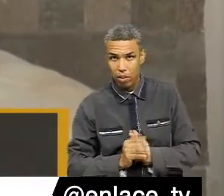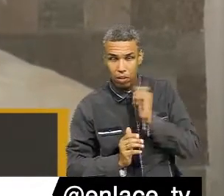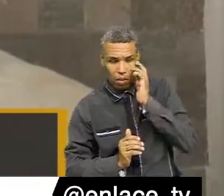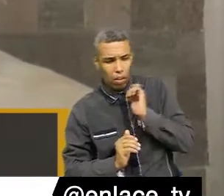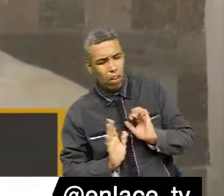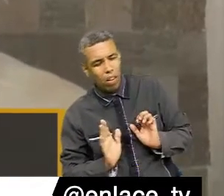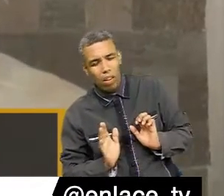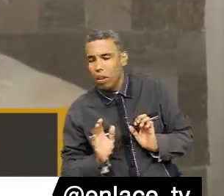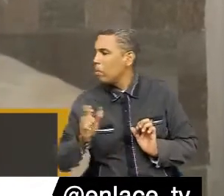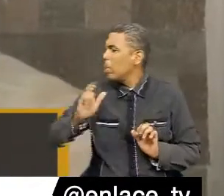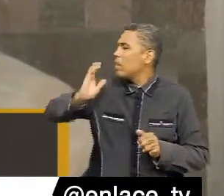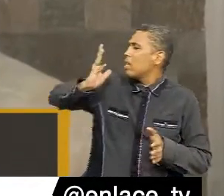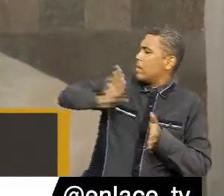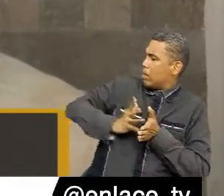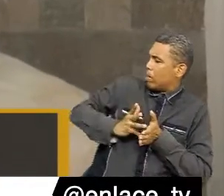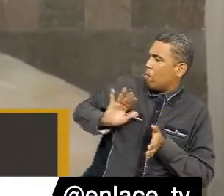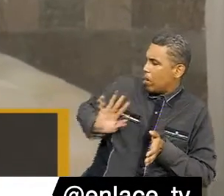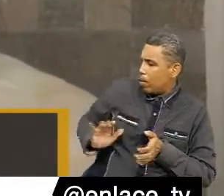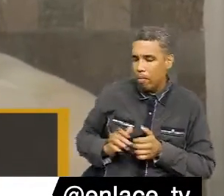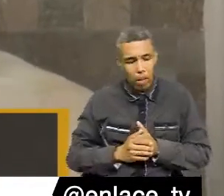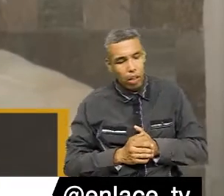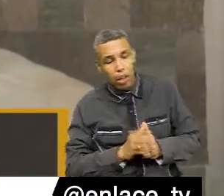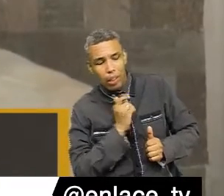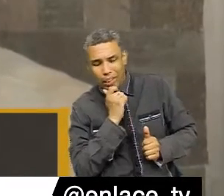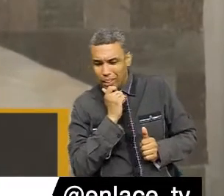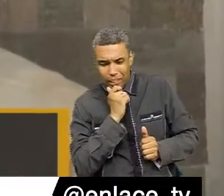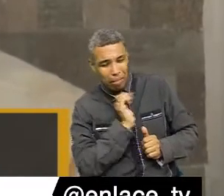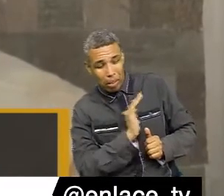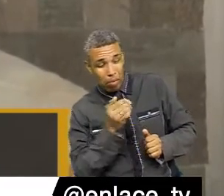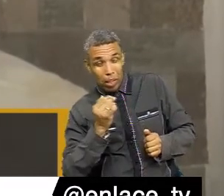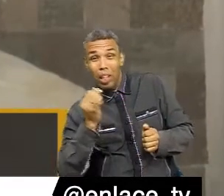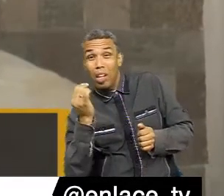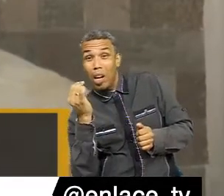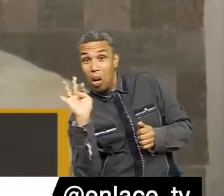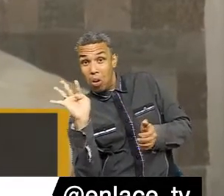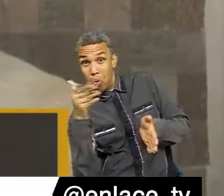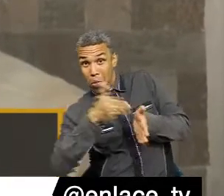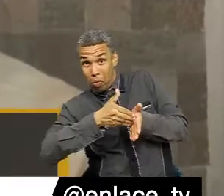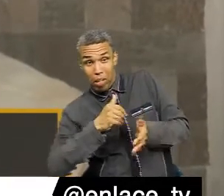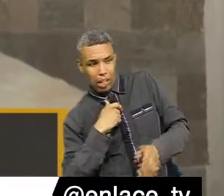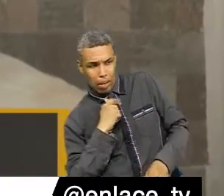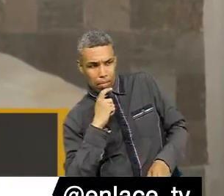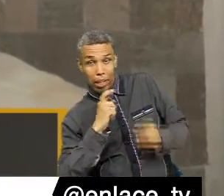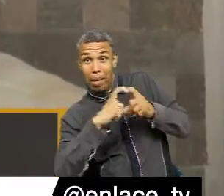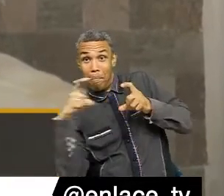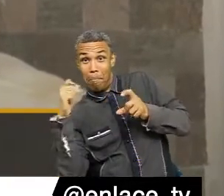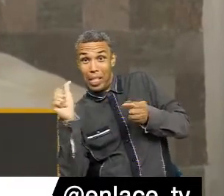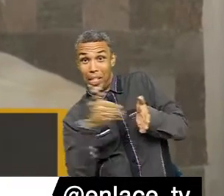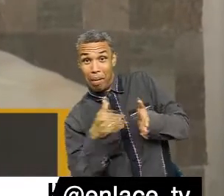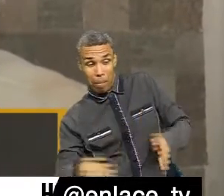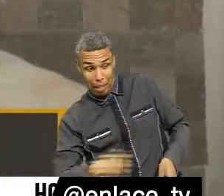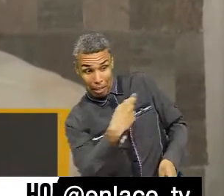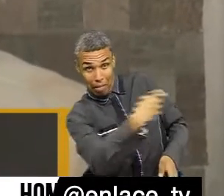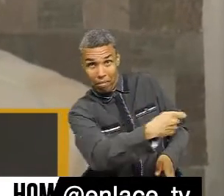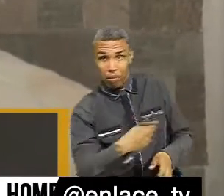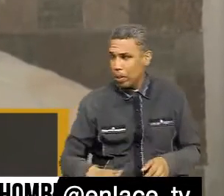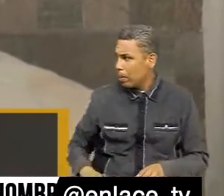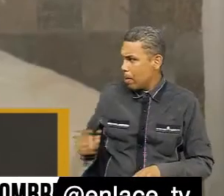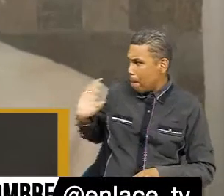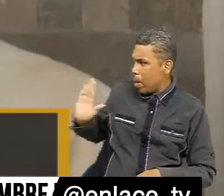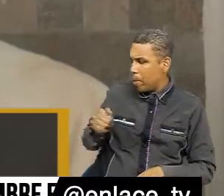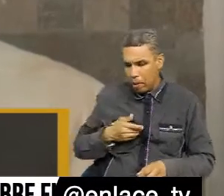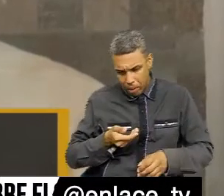4.000. Dijo, ah, no, espere, ya me cuadro ahí, le doy los vueltos. Y yo pendiente de mi mamá, y él empezó a caminar y yo tras de él. Cuando le